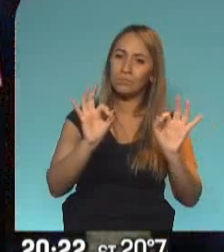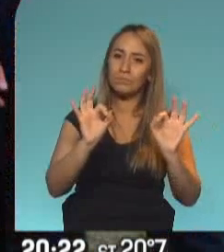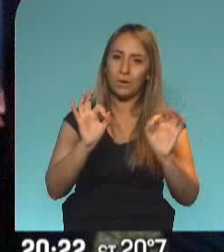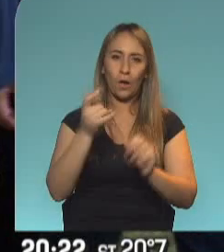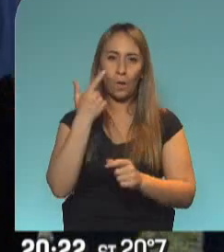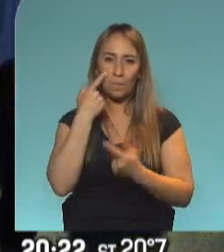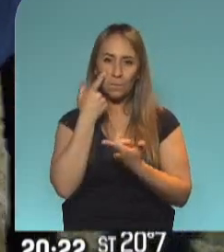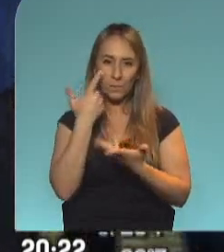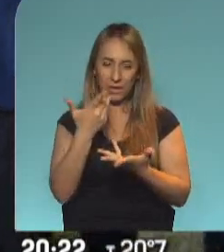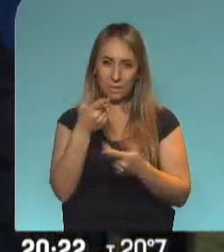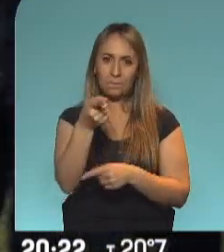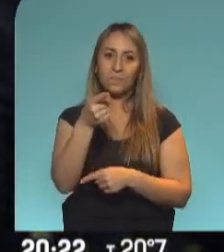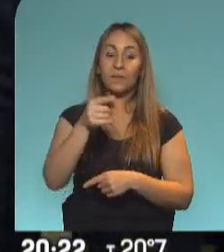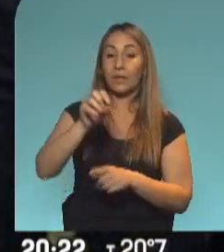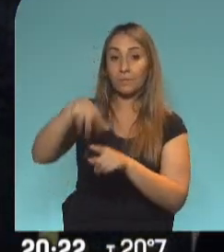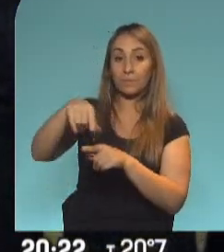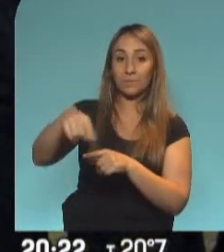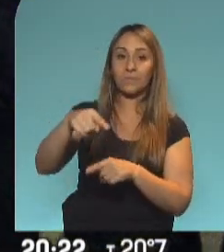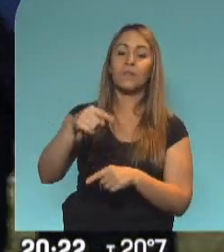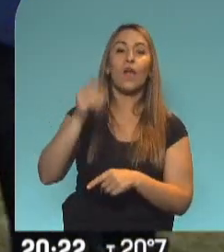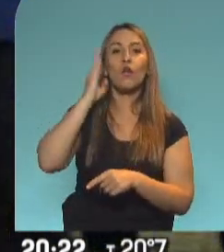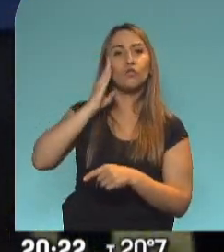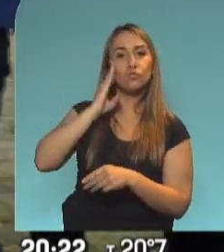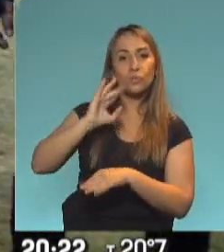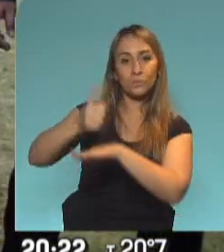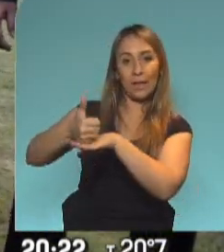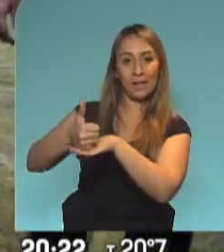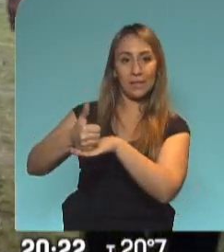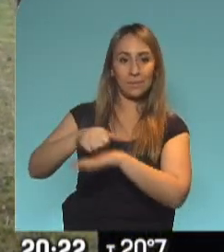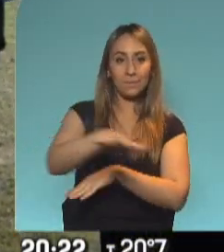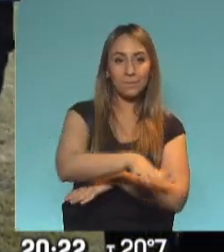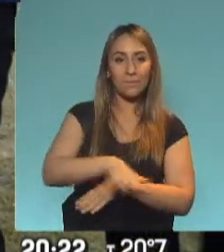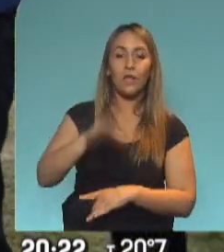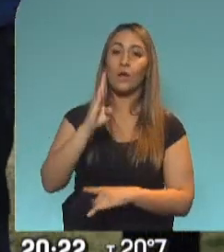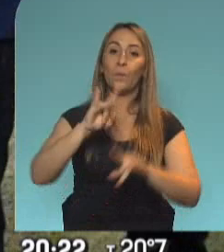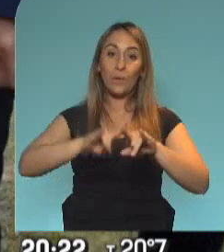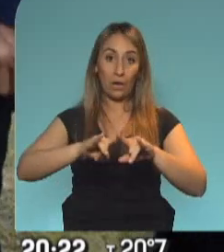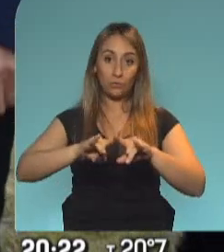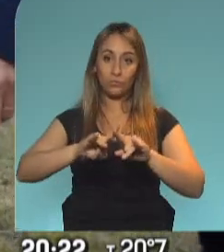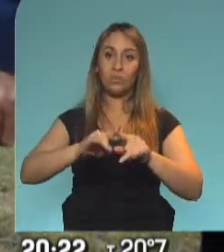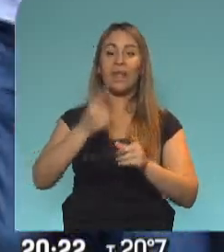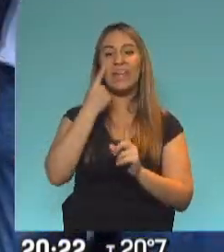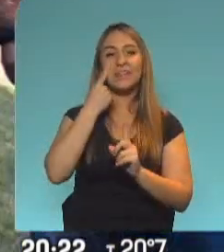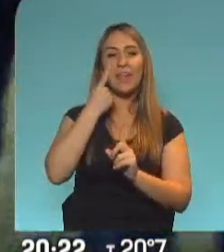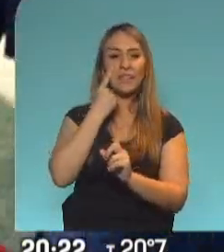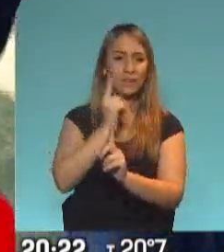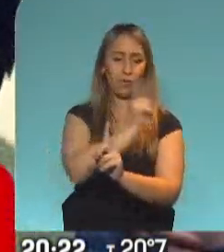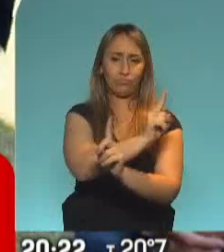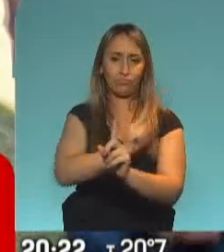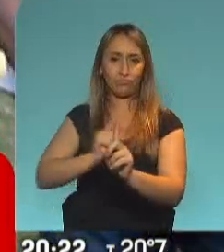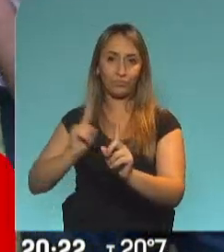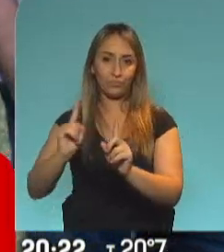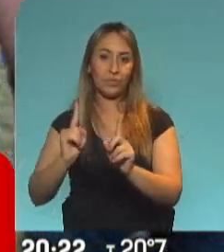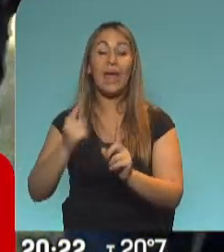podemos compartir. Allí estuvo Martín Guzmán en Almirante Brown, junto a intendentes del Gran